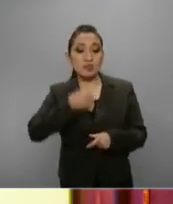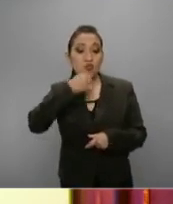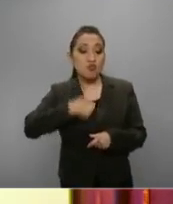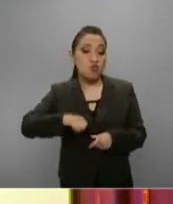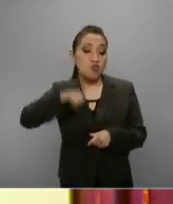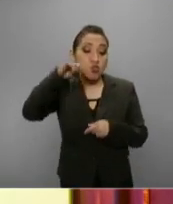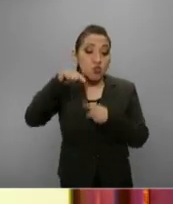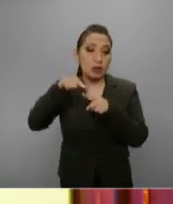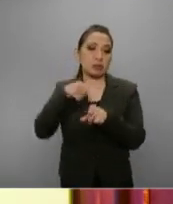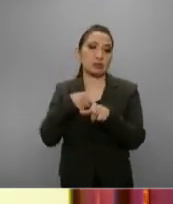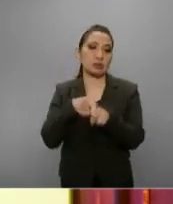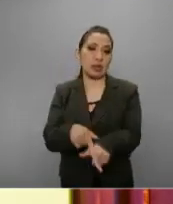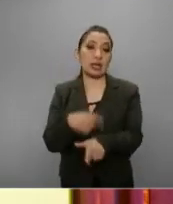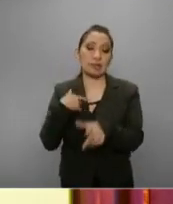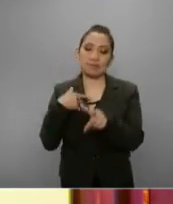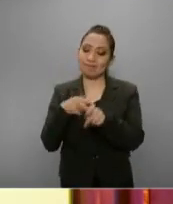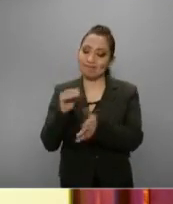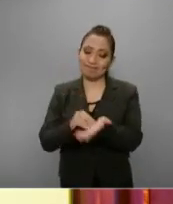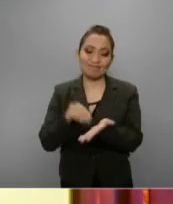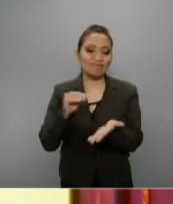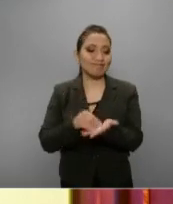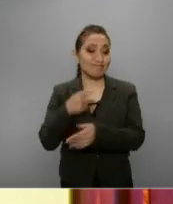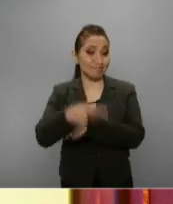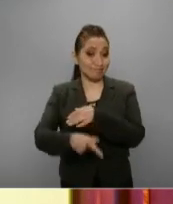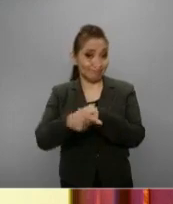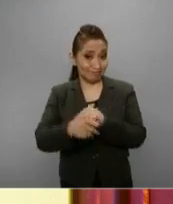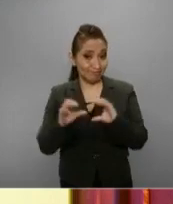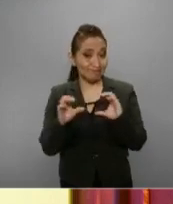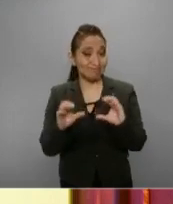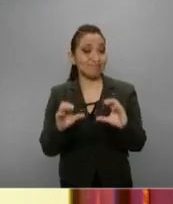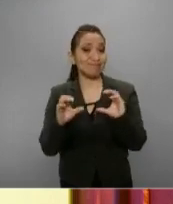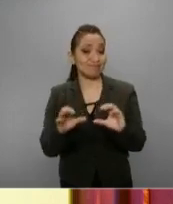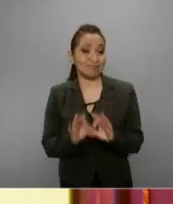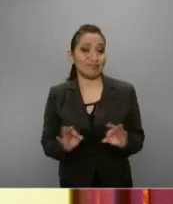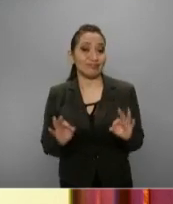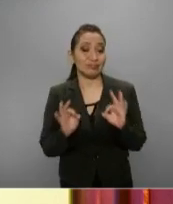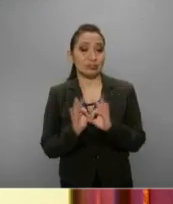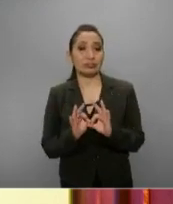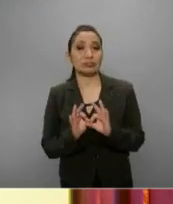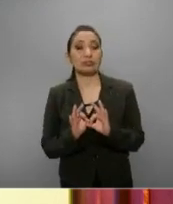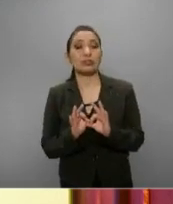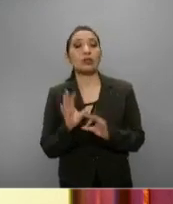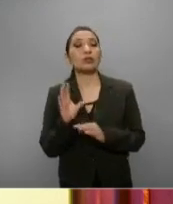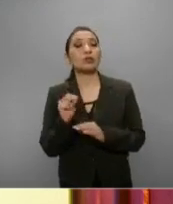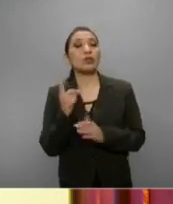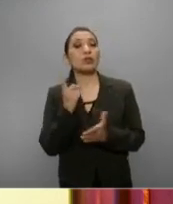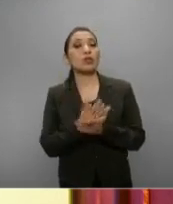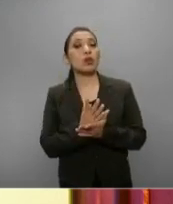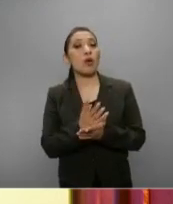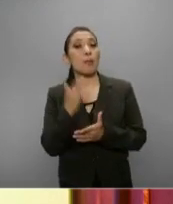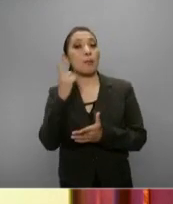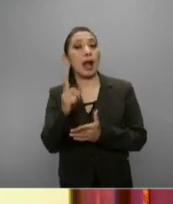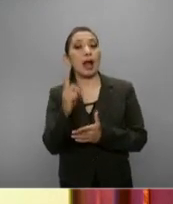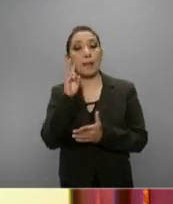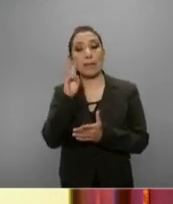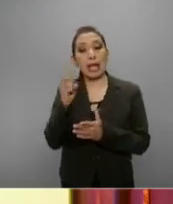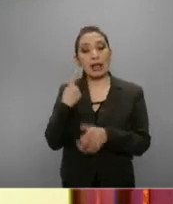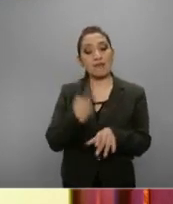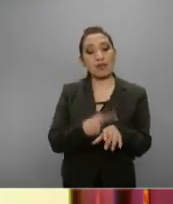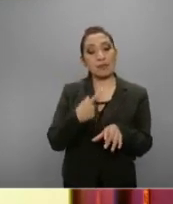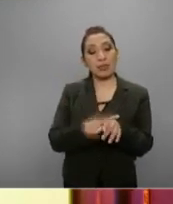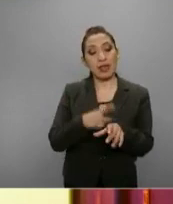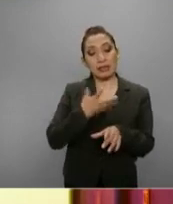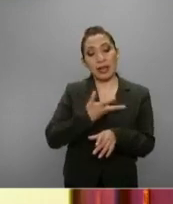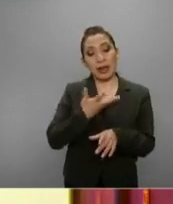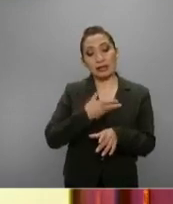adulto mayor continúa y va a seguir siendo un factor de riesgo importante, no solo o no para desarrollar la